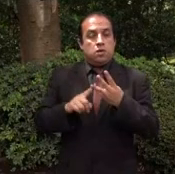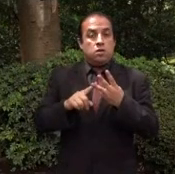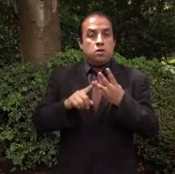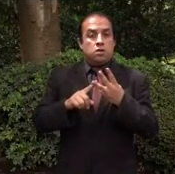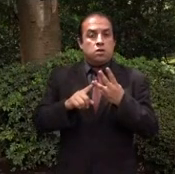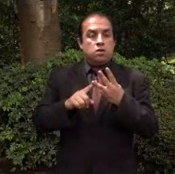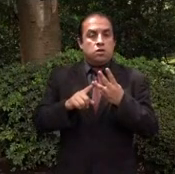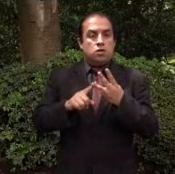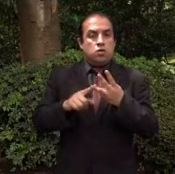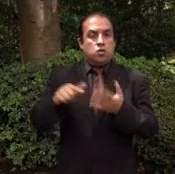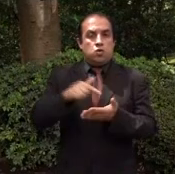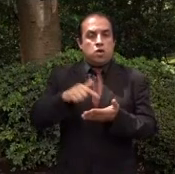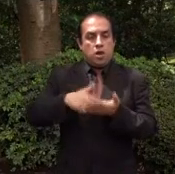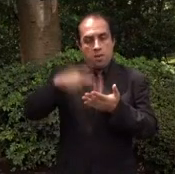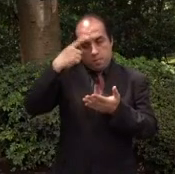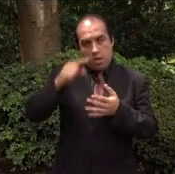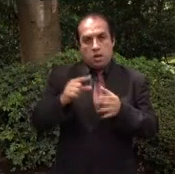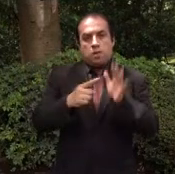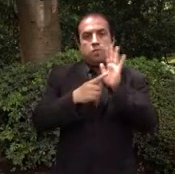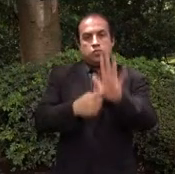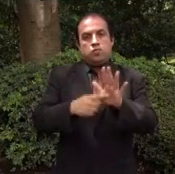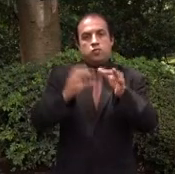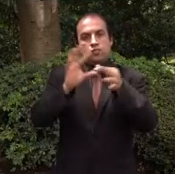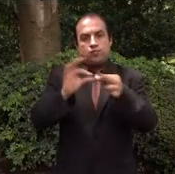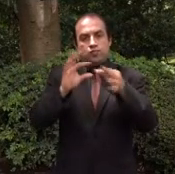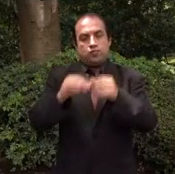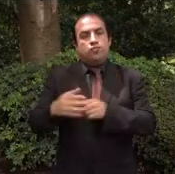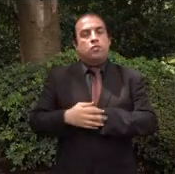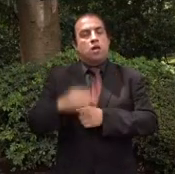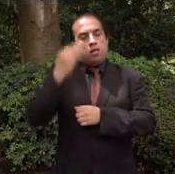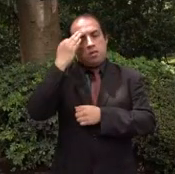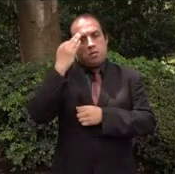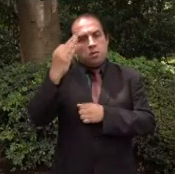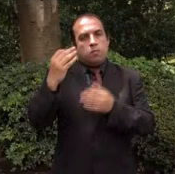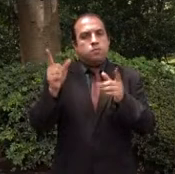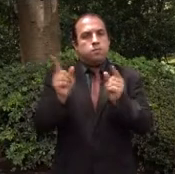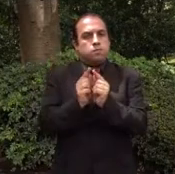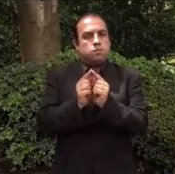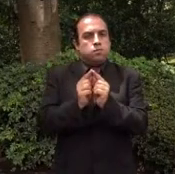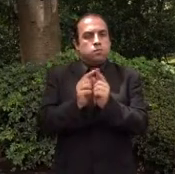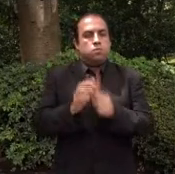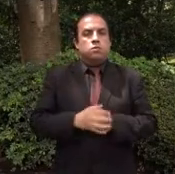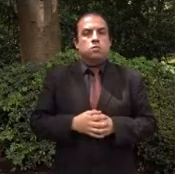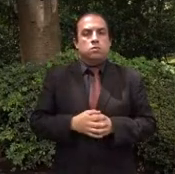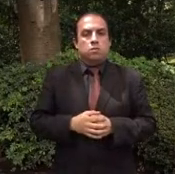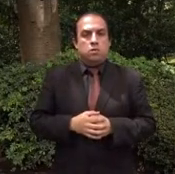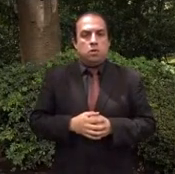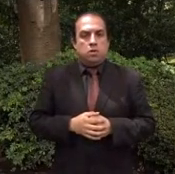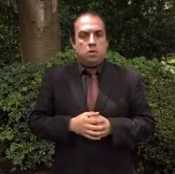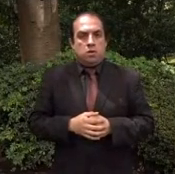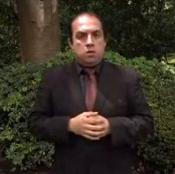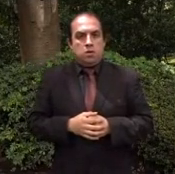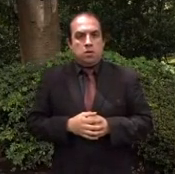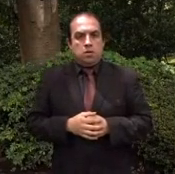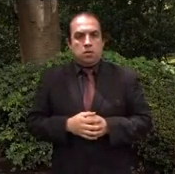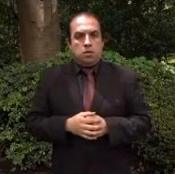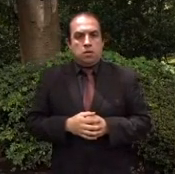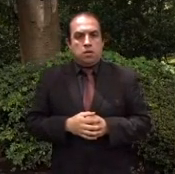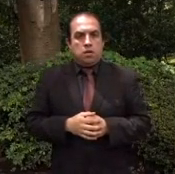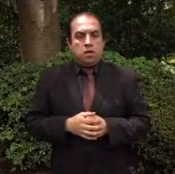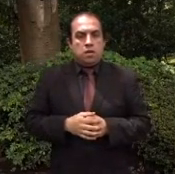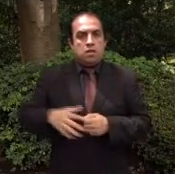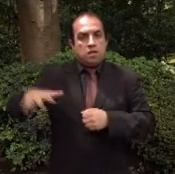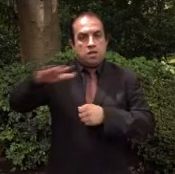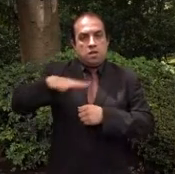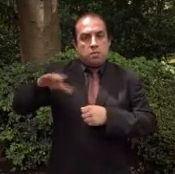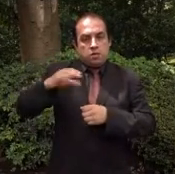espacio para exposiciones temporales y una permanente de cambio climático en el Espacio de Cultura